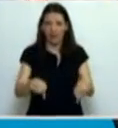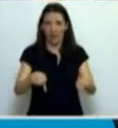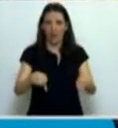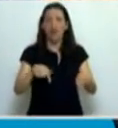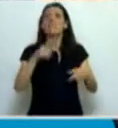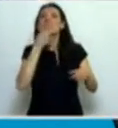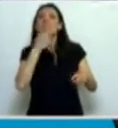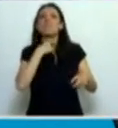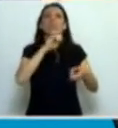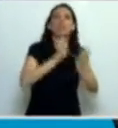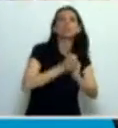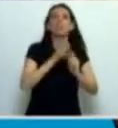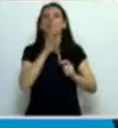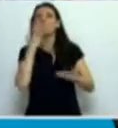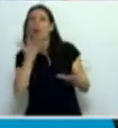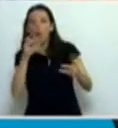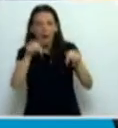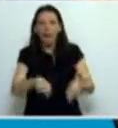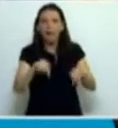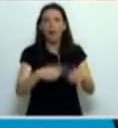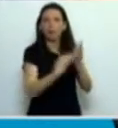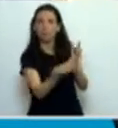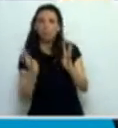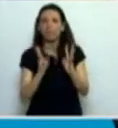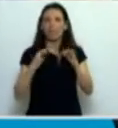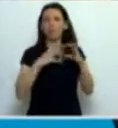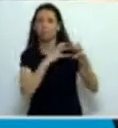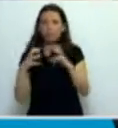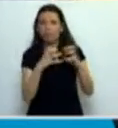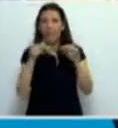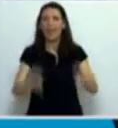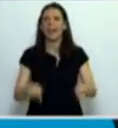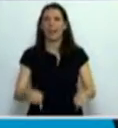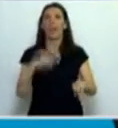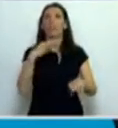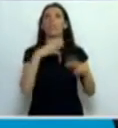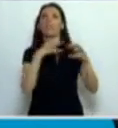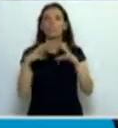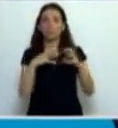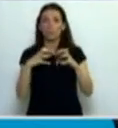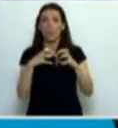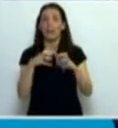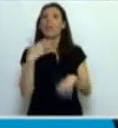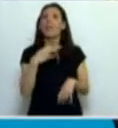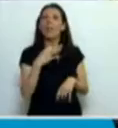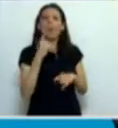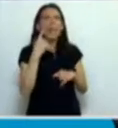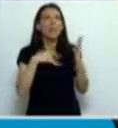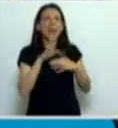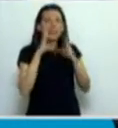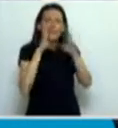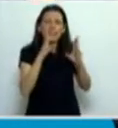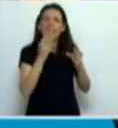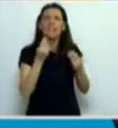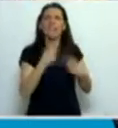esas modificaciones es esta Cámara. Y en todo caso lo que estamos discutiendo acá es el lugar institucional que le estamos dando al Congreso.